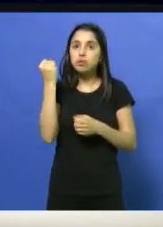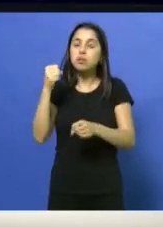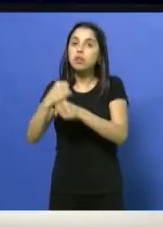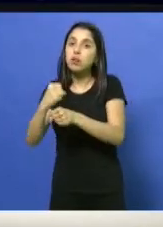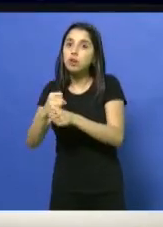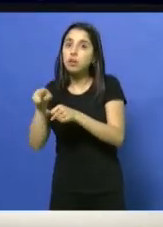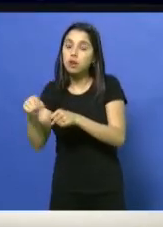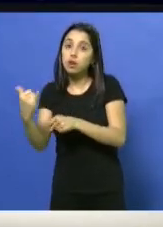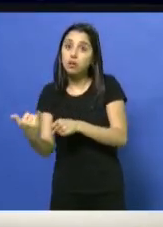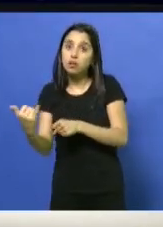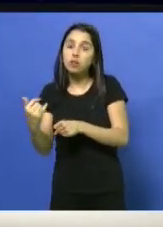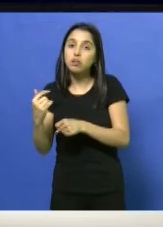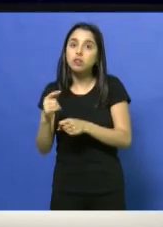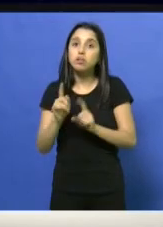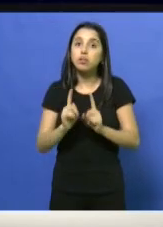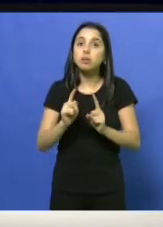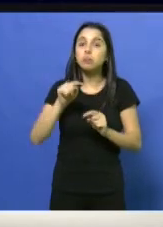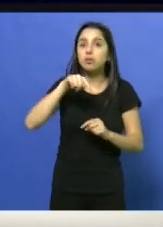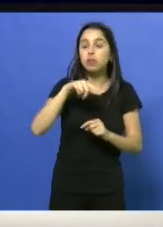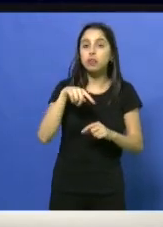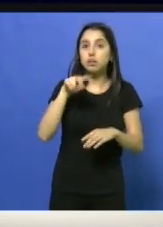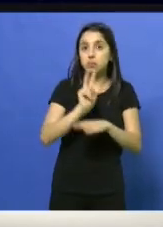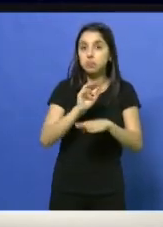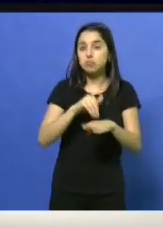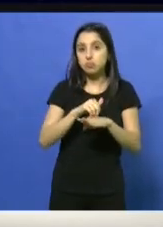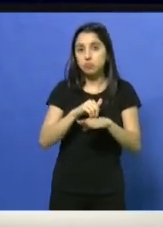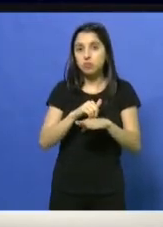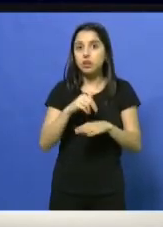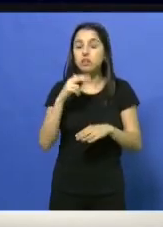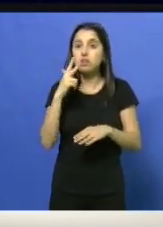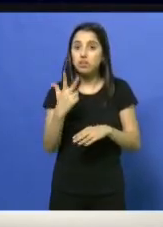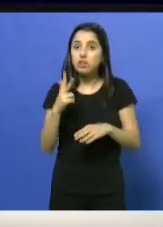ofrecen, sino en la salud de Villa María. 3 clínicas,